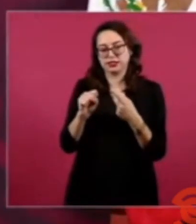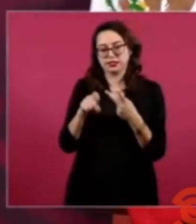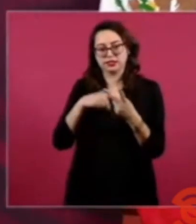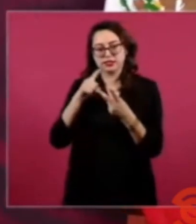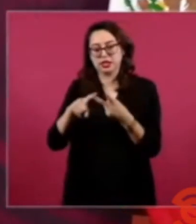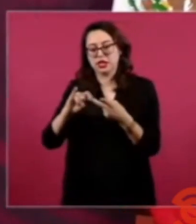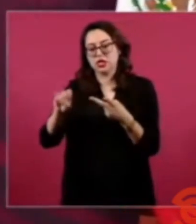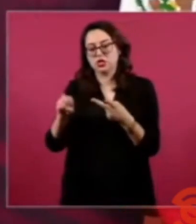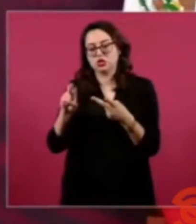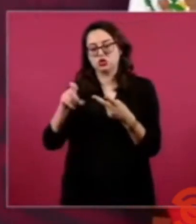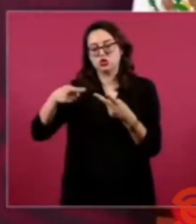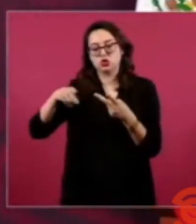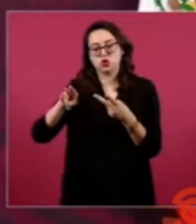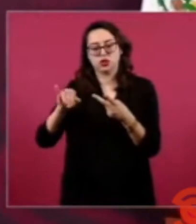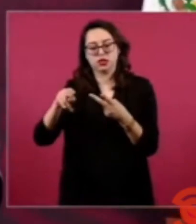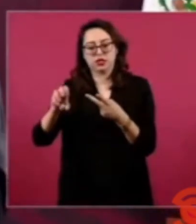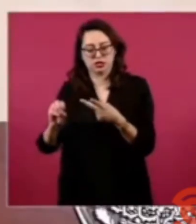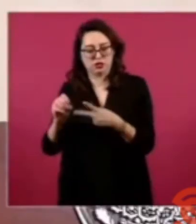yorquino